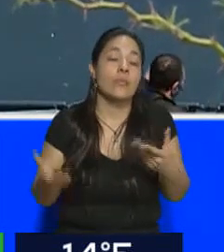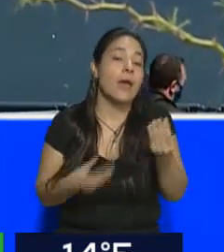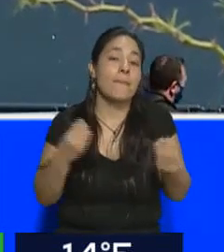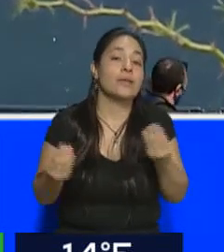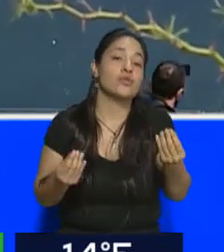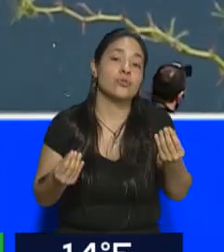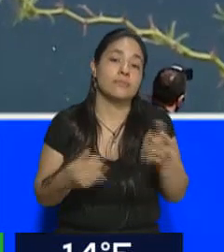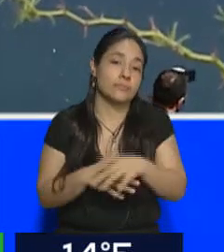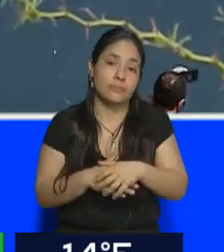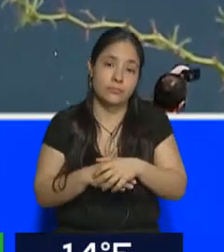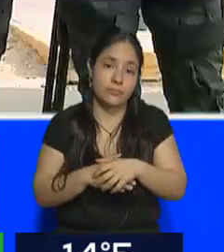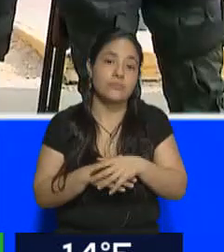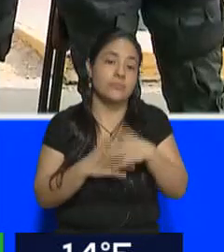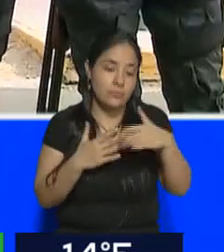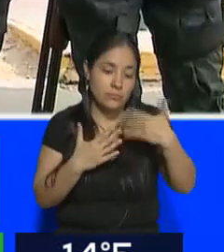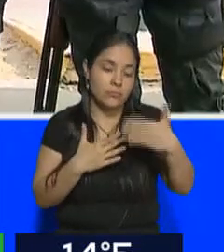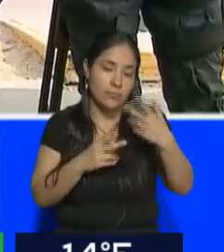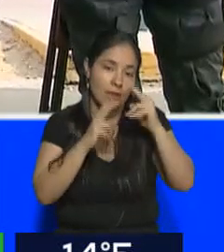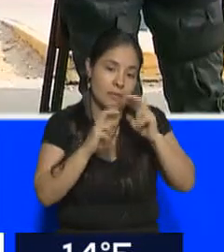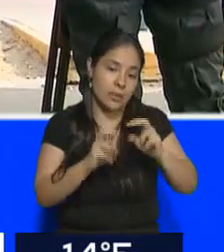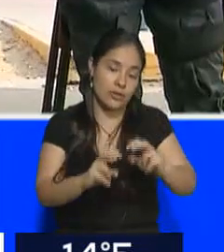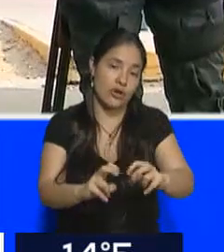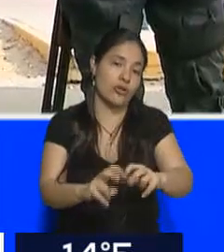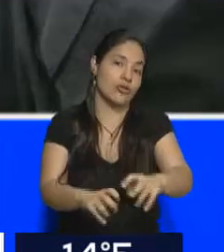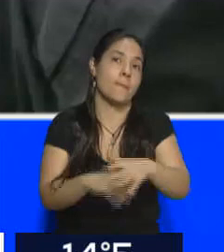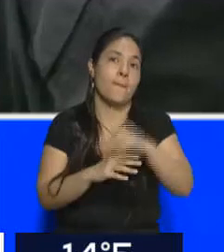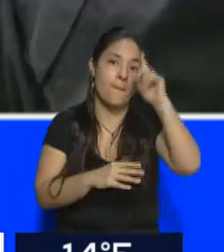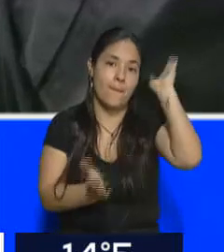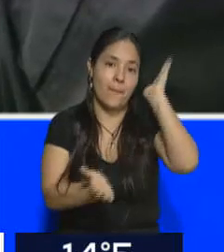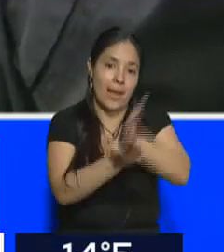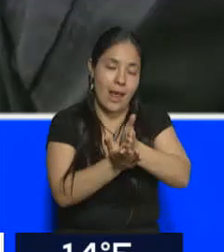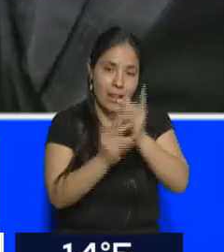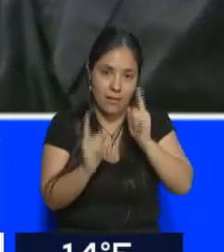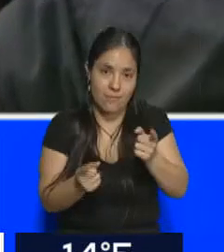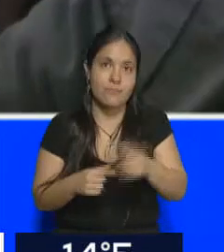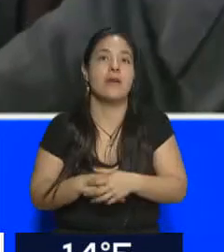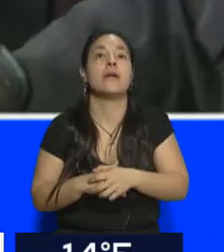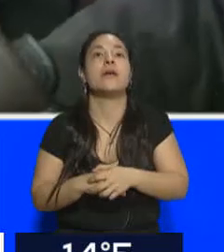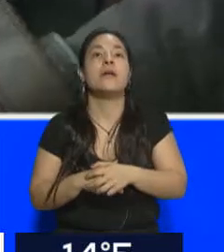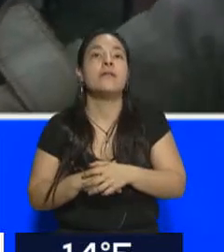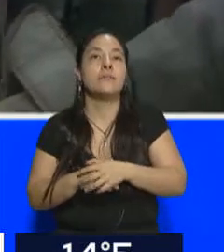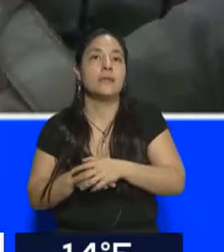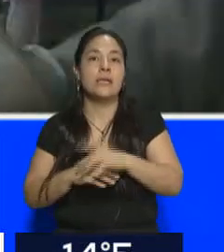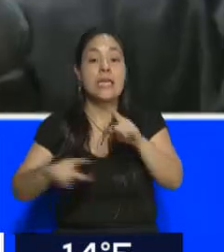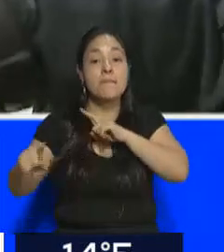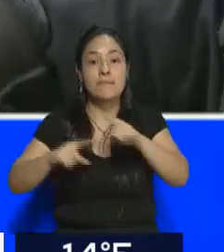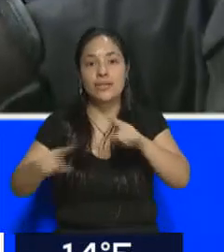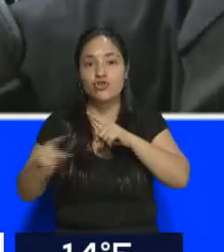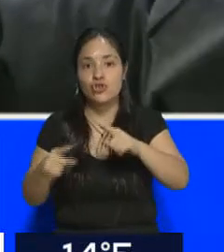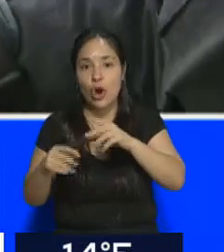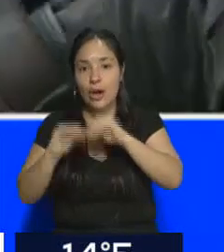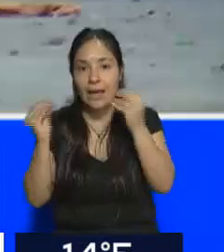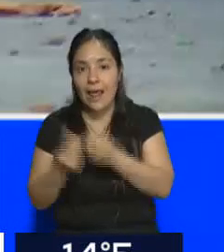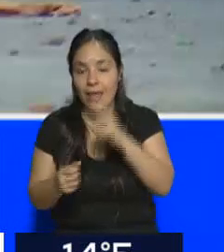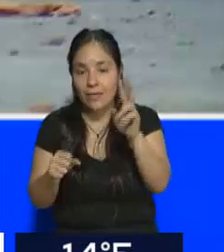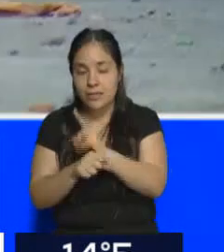si esto sucede desencadenará también en una investigación penal que desde la inspección general de seguridad hicieron la compulsa es decir